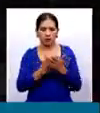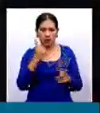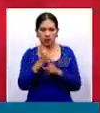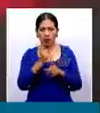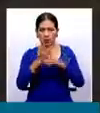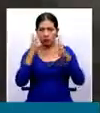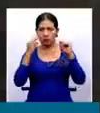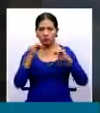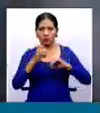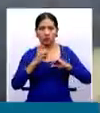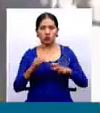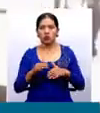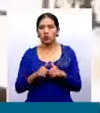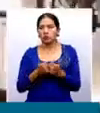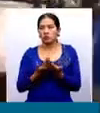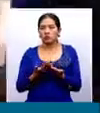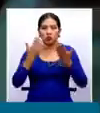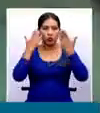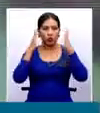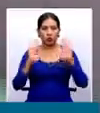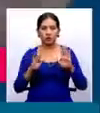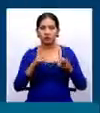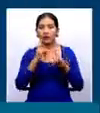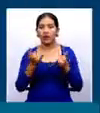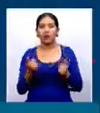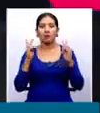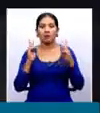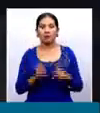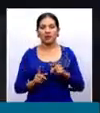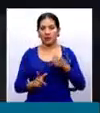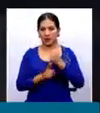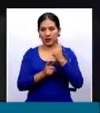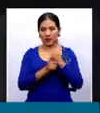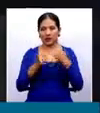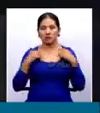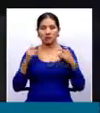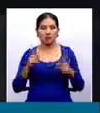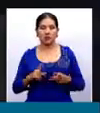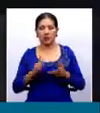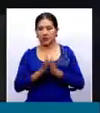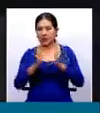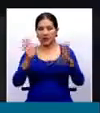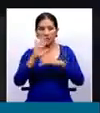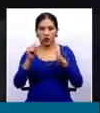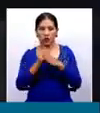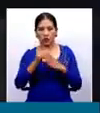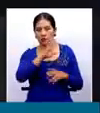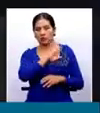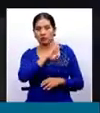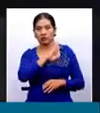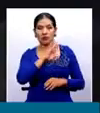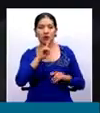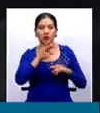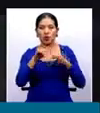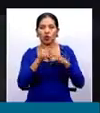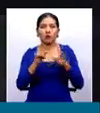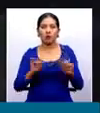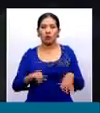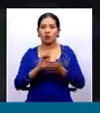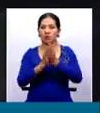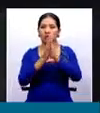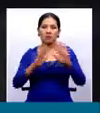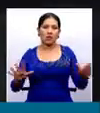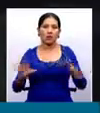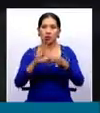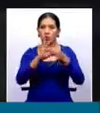correcta. Hace rato yo decía, un buen líder, un general, también llama a la paz, también llama a la unidad. No puede